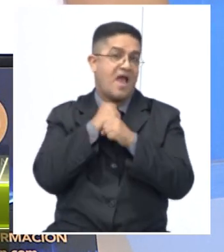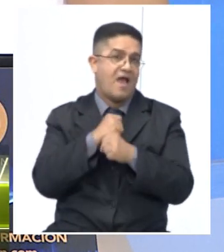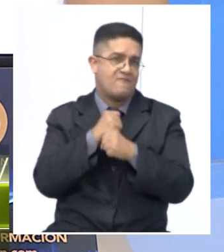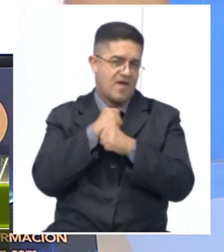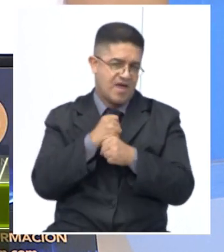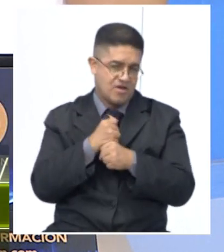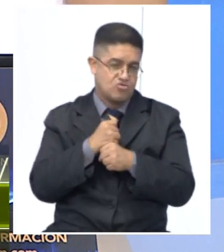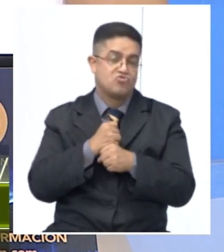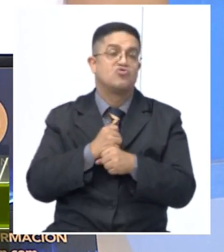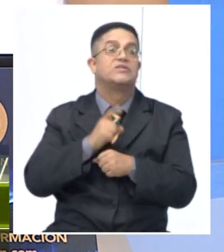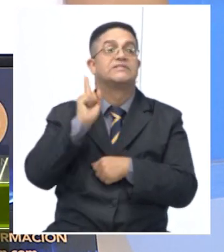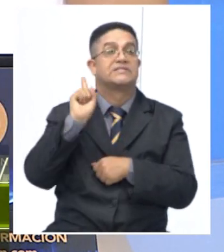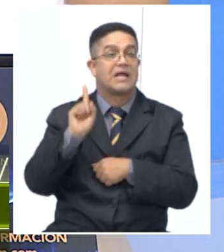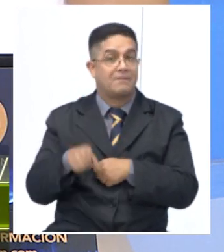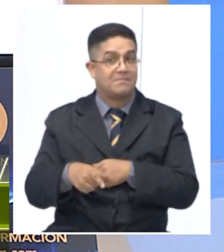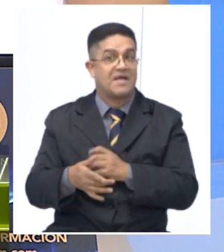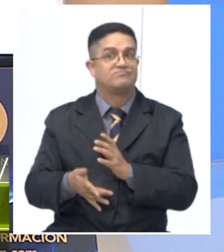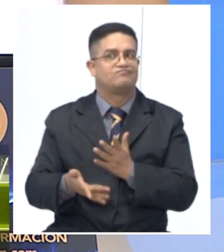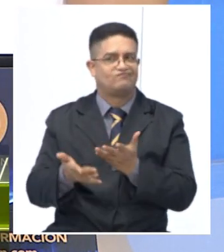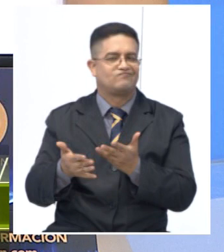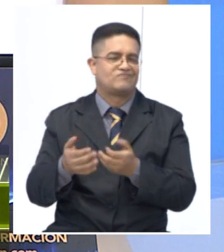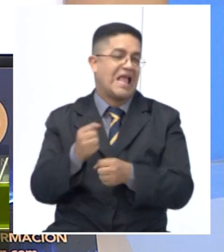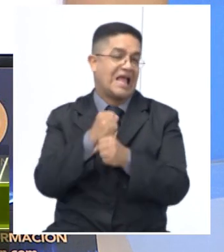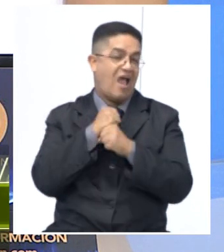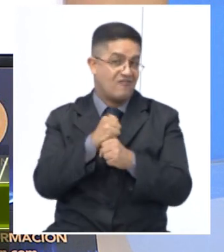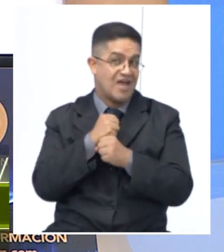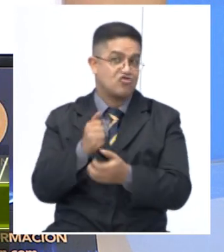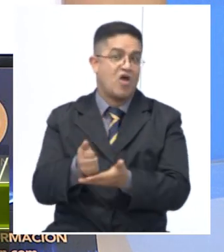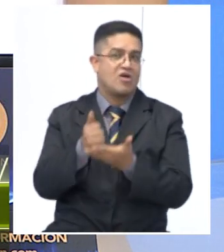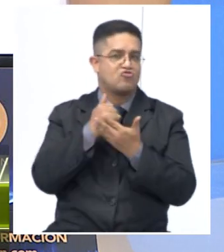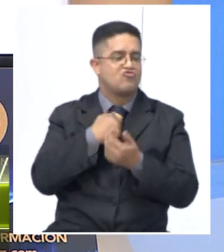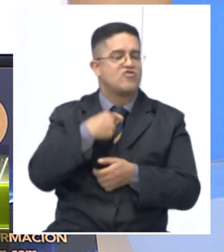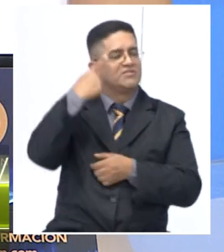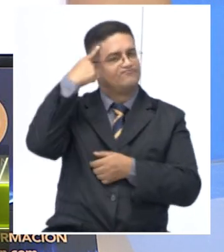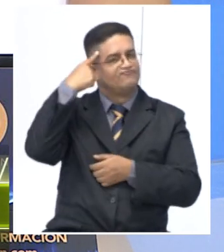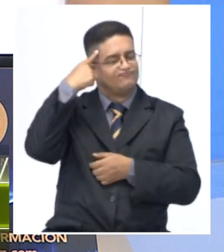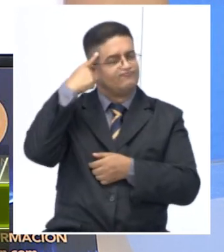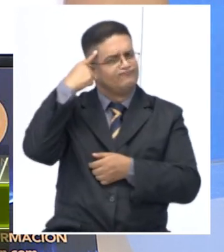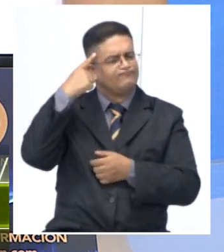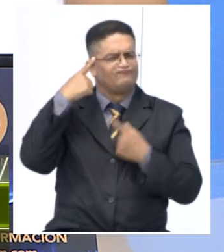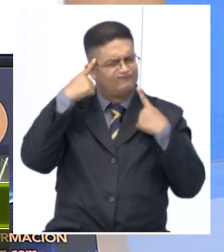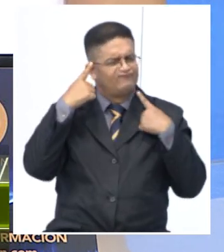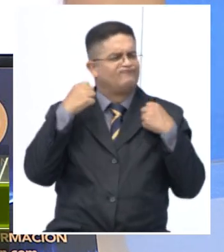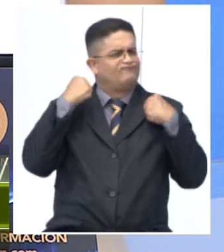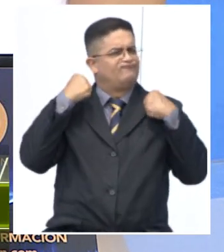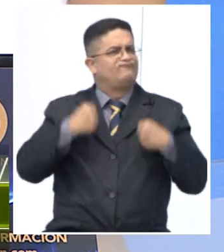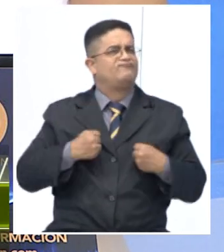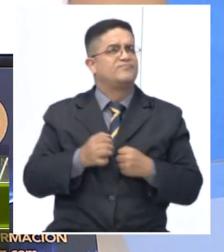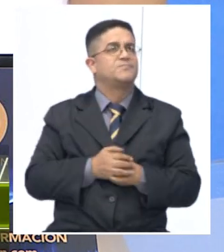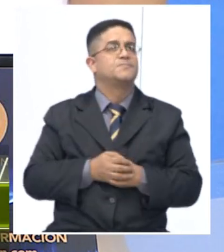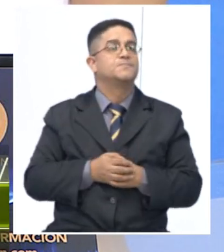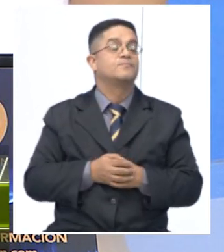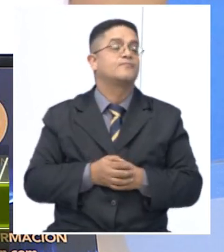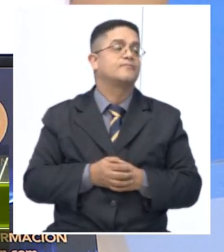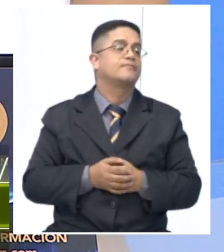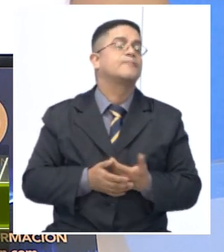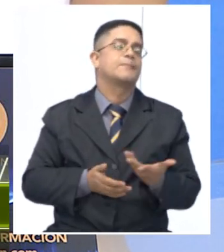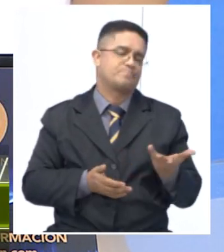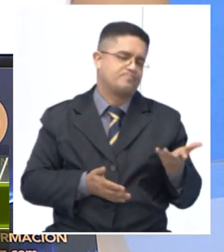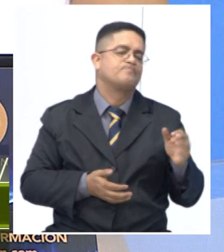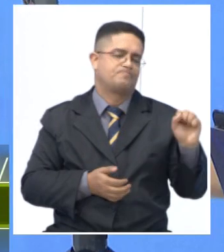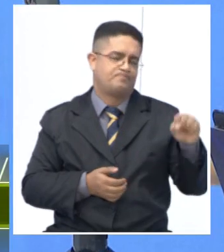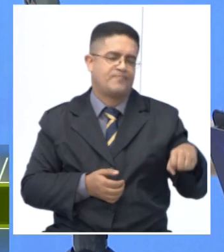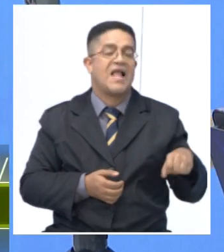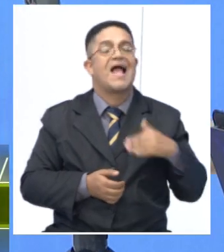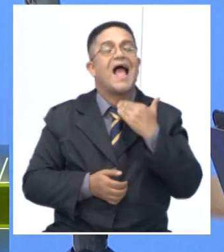vez se estimula la memoria y genera la autoconfianza en el niño. Así es, y también algo importante,